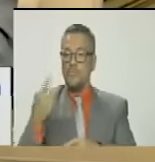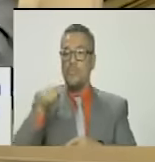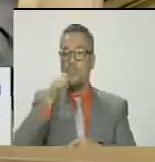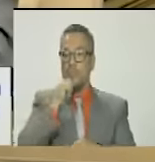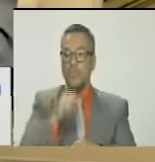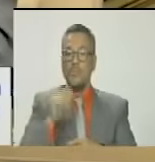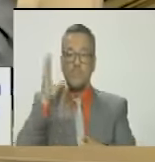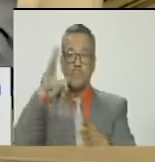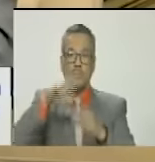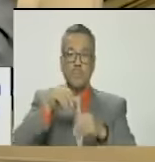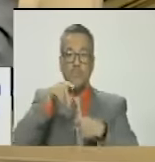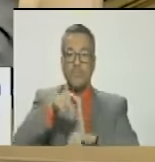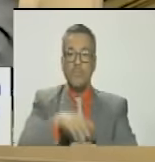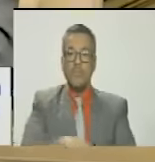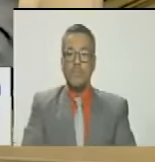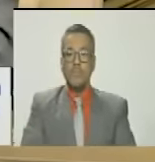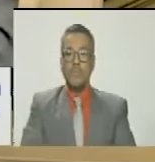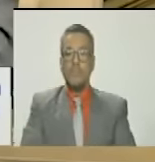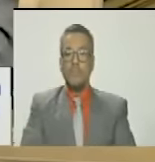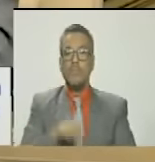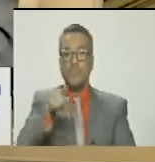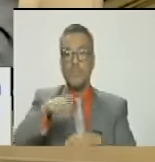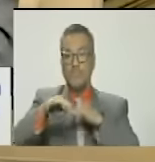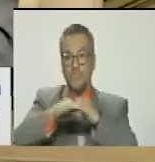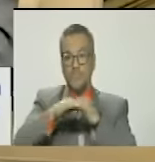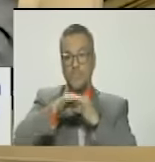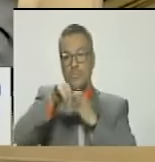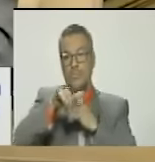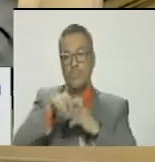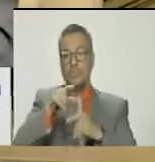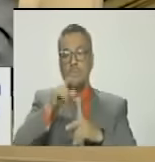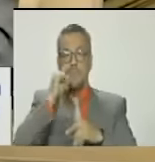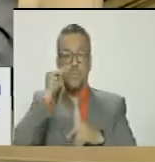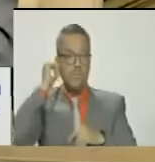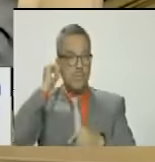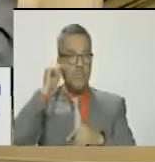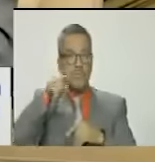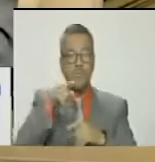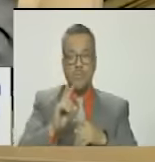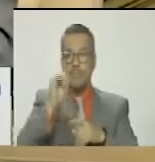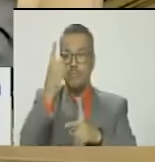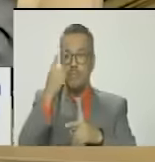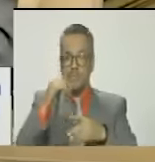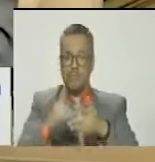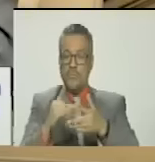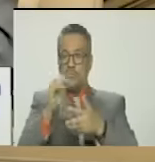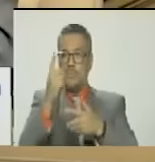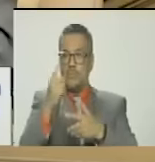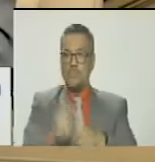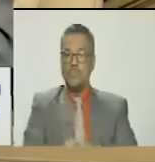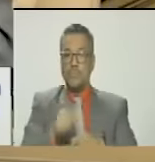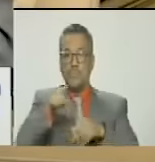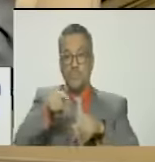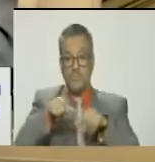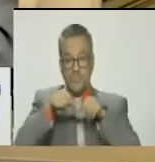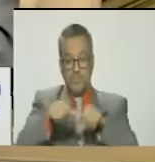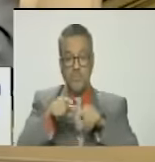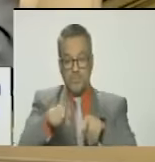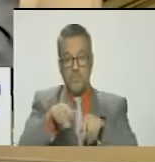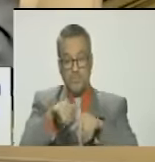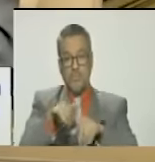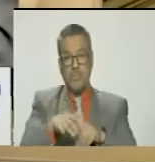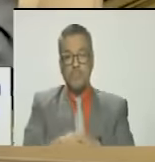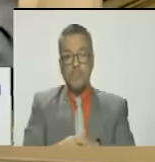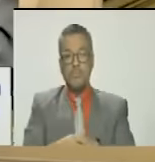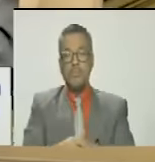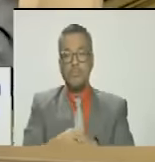quienes resultaron empatados o empatadas para el primer lugar. Si persiste el